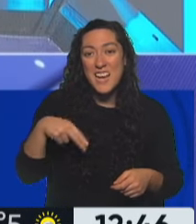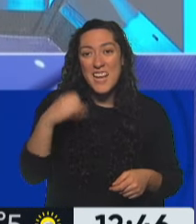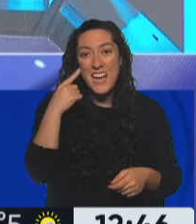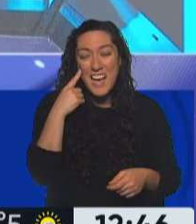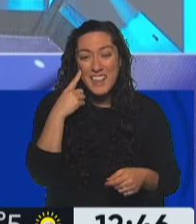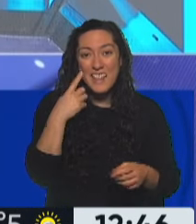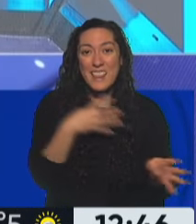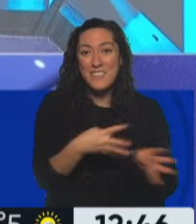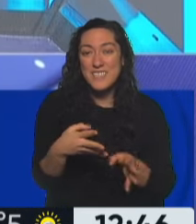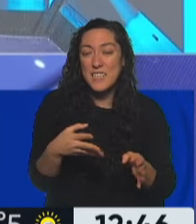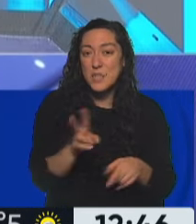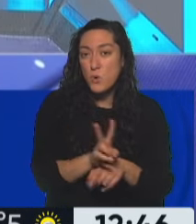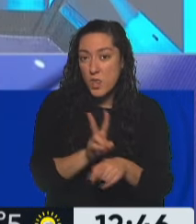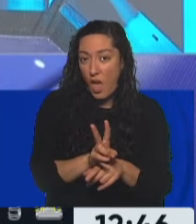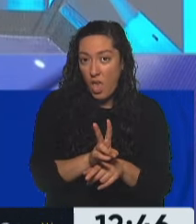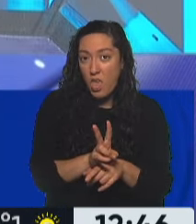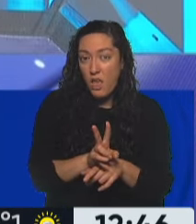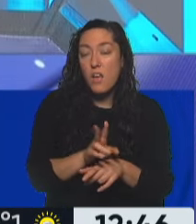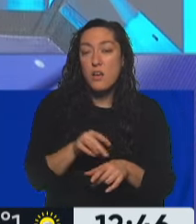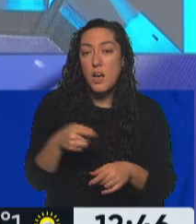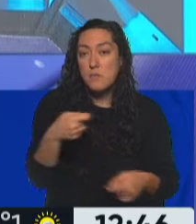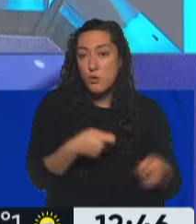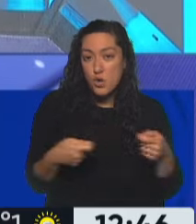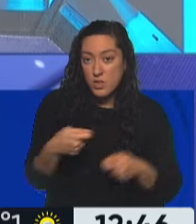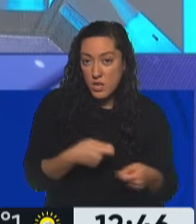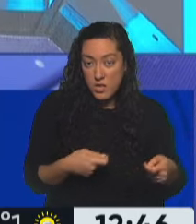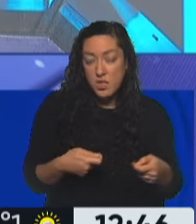defensa y seguridad, y bueno, y ahí coinciden los líderes